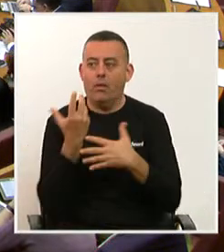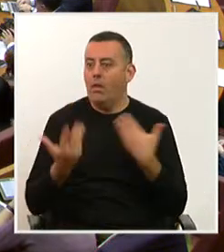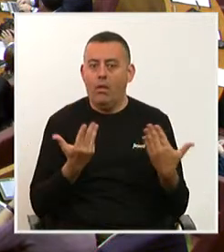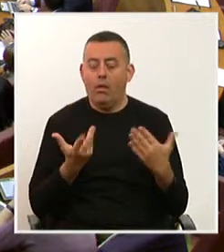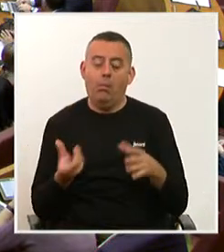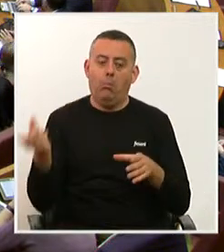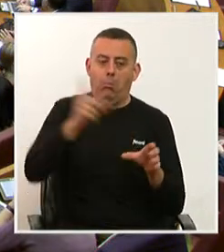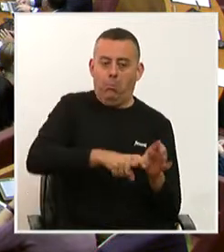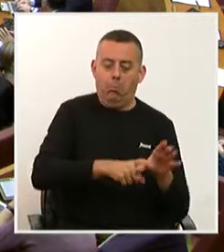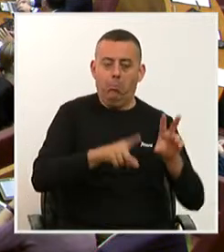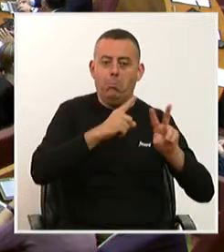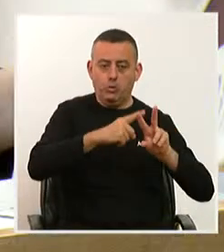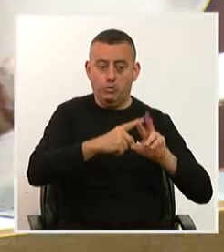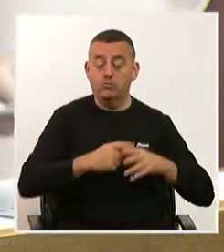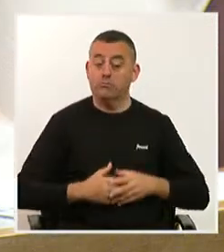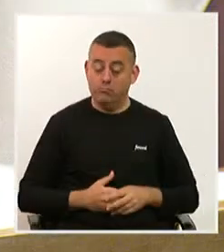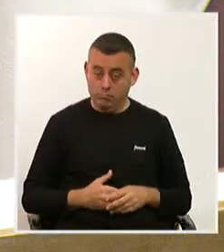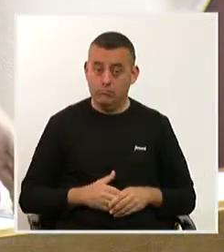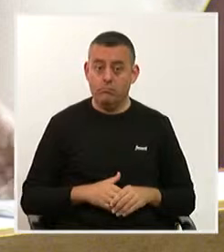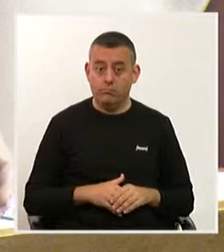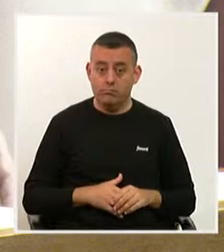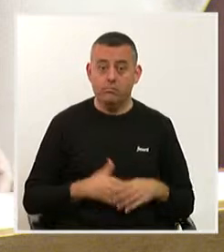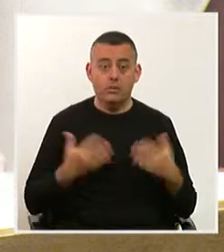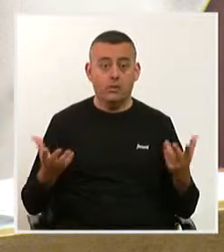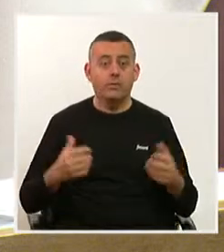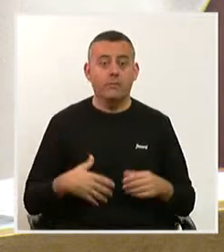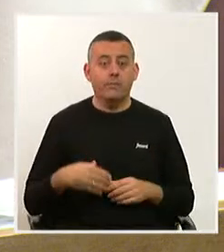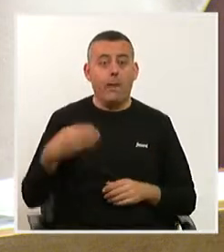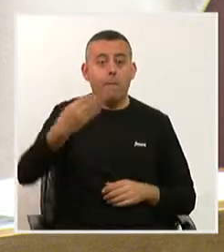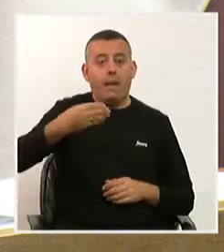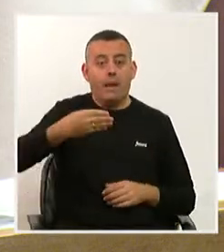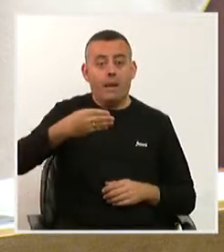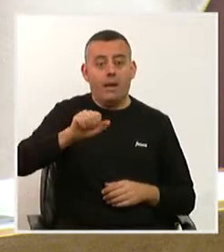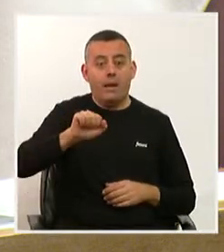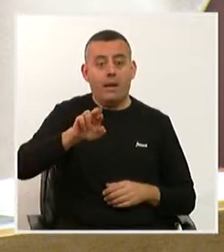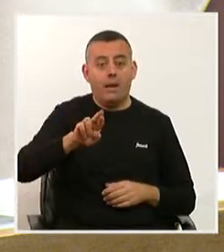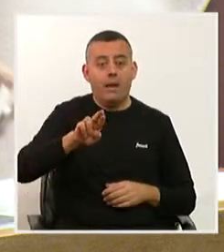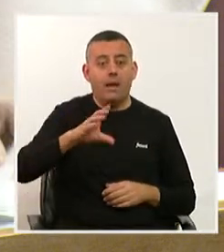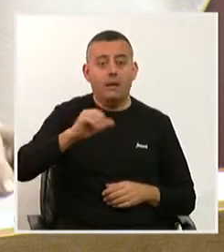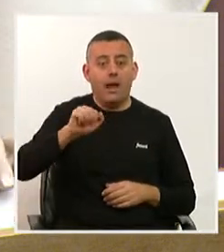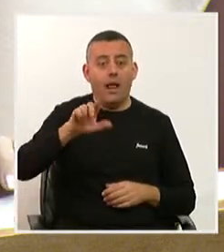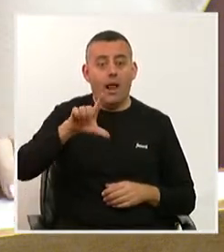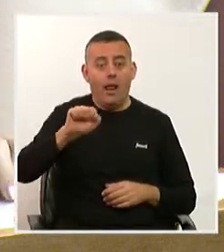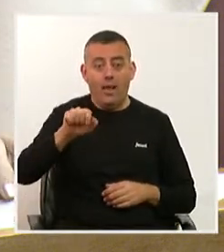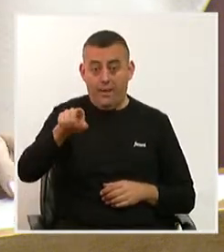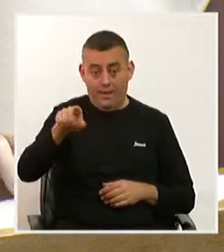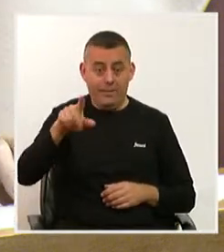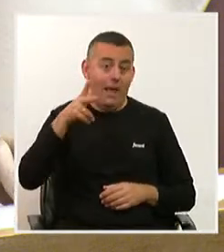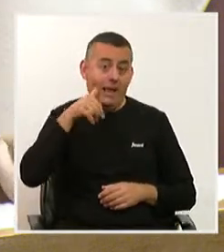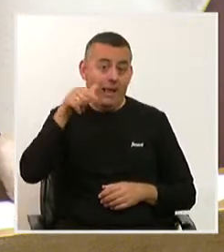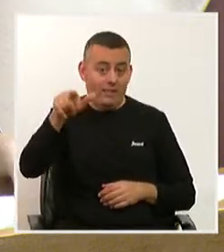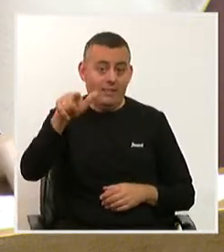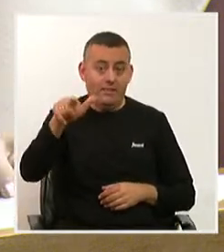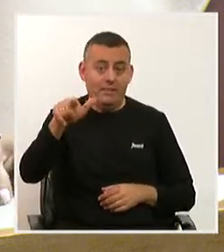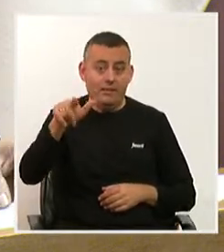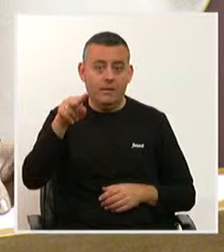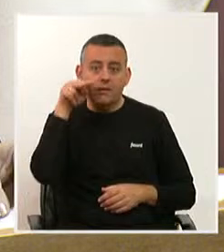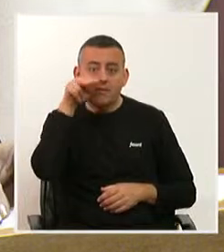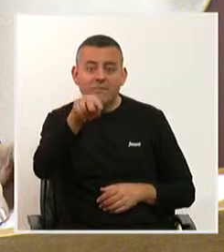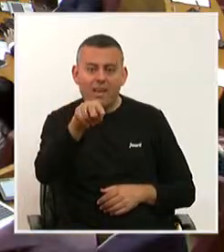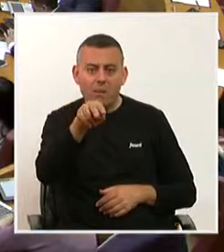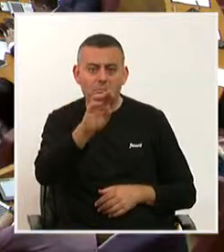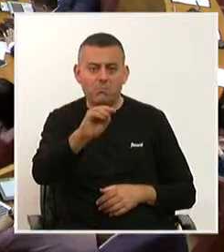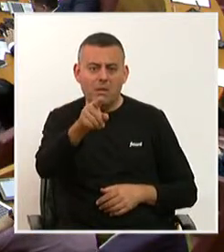ppos el Paca para quec has de fatal pero fatal es fatal pero